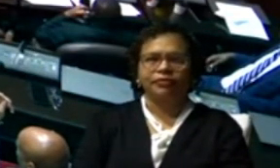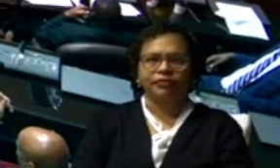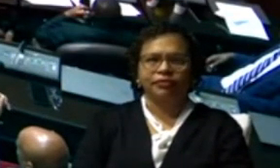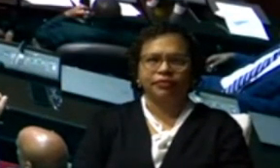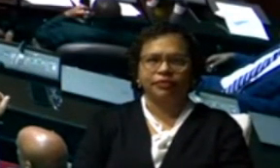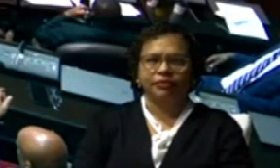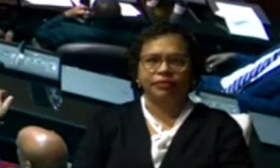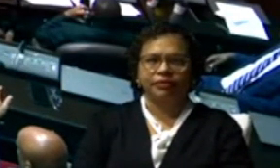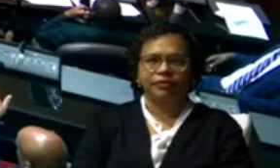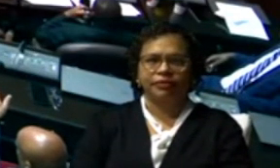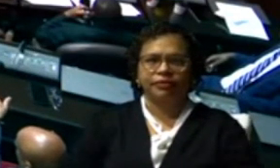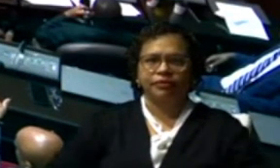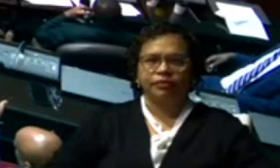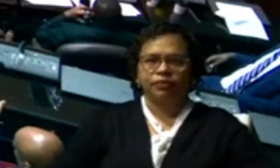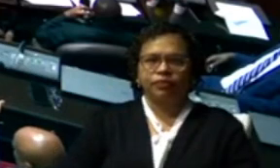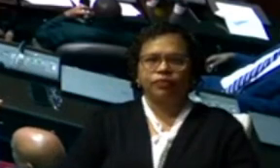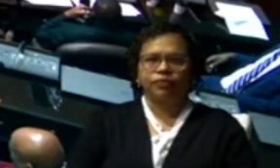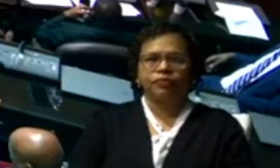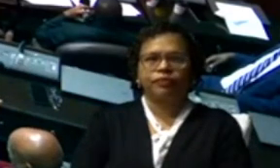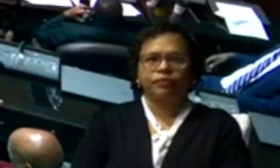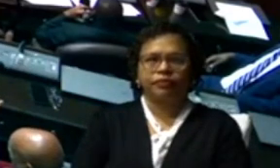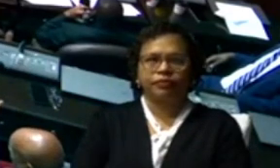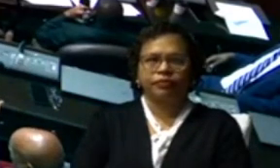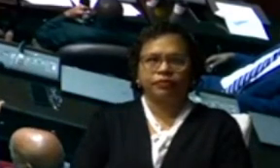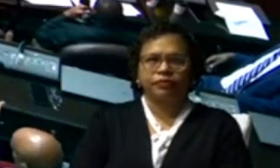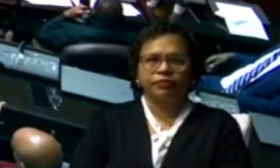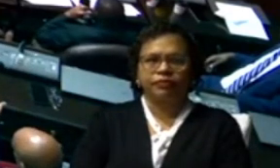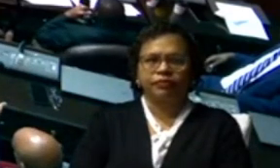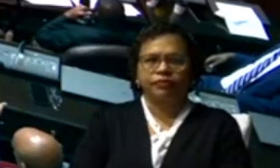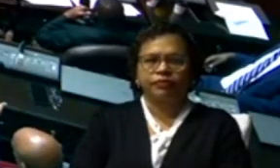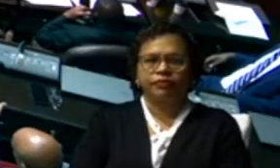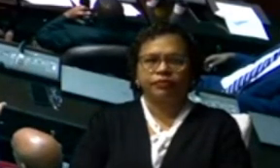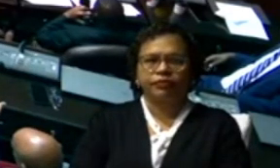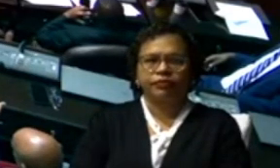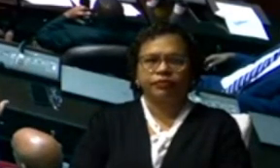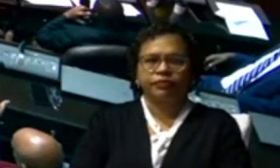Ahora tiene el derecho a...